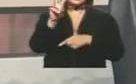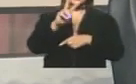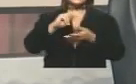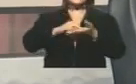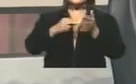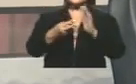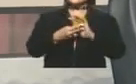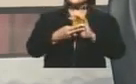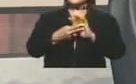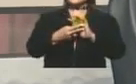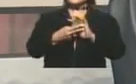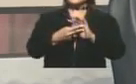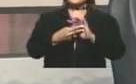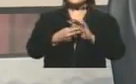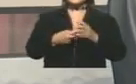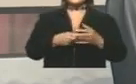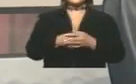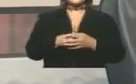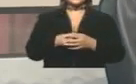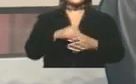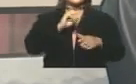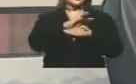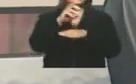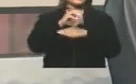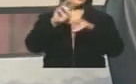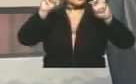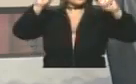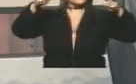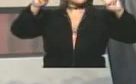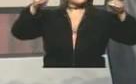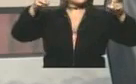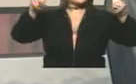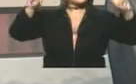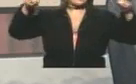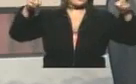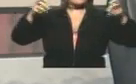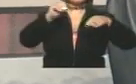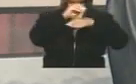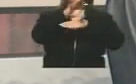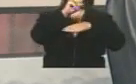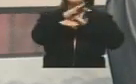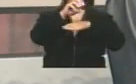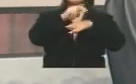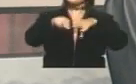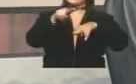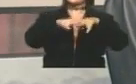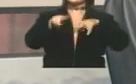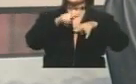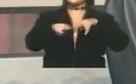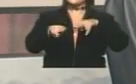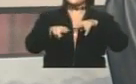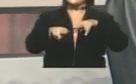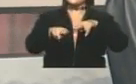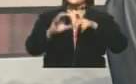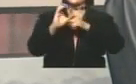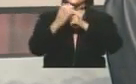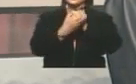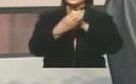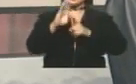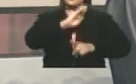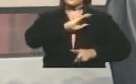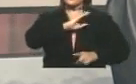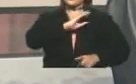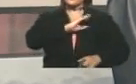quieren montar, o a veces yo sugiero también temas, ellos hacen recomendaciones y se da muy bien con lo que es la cultura